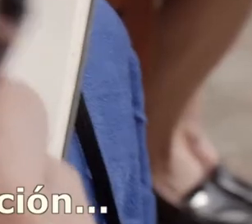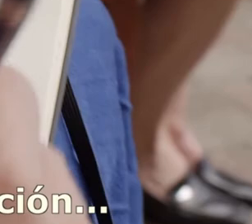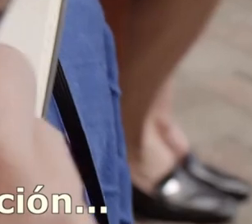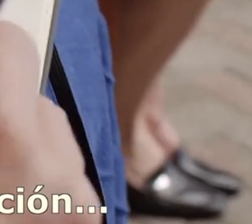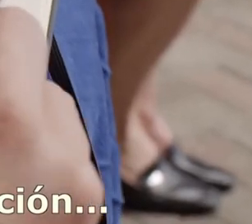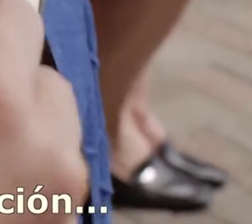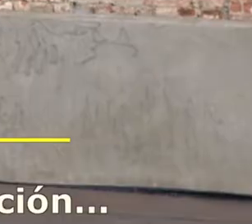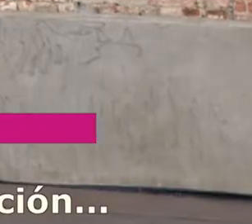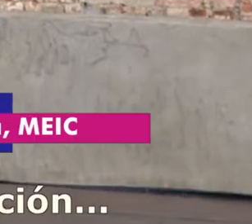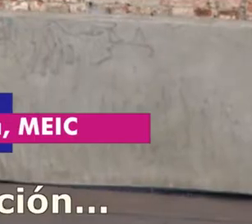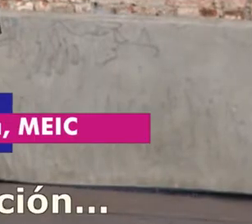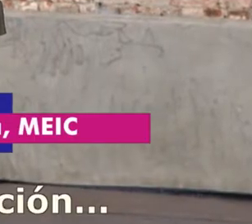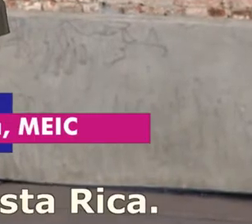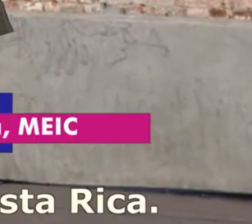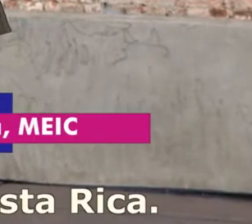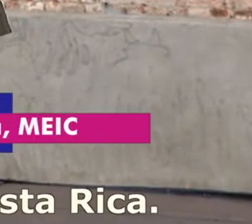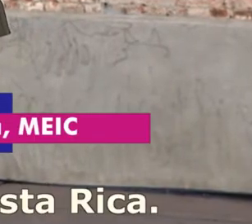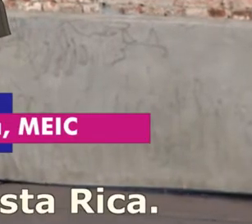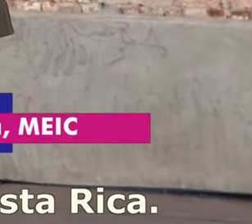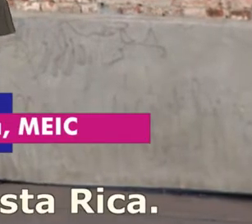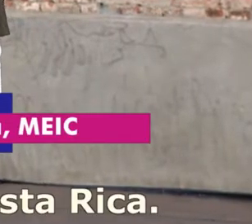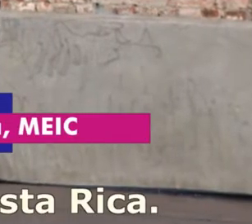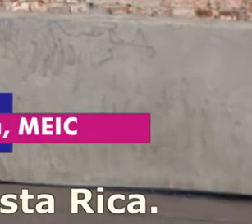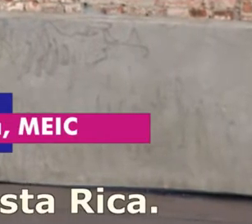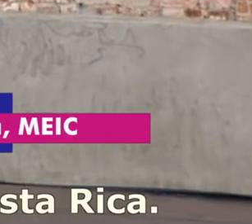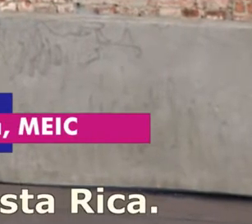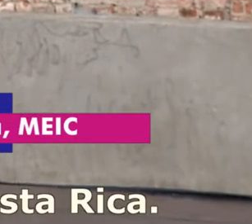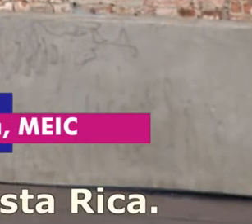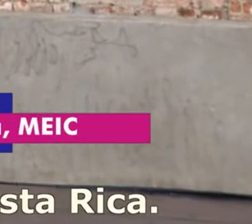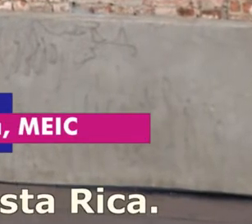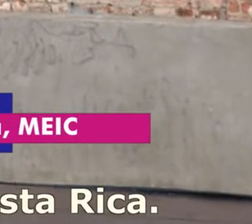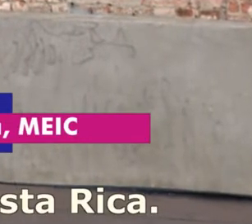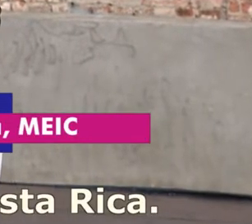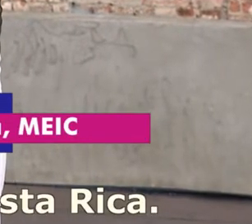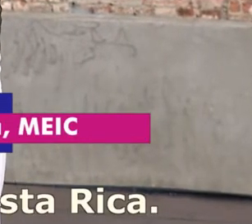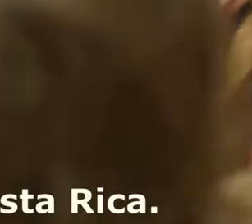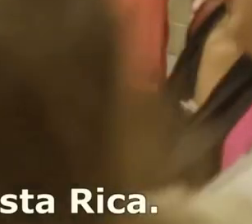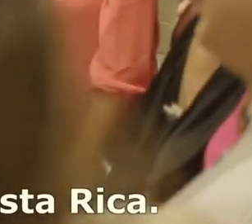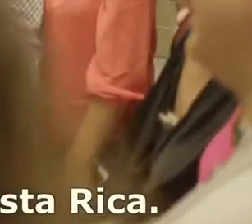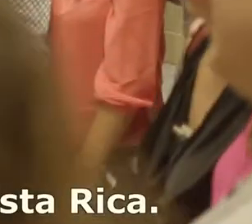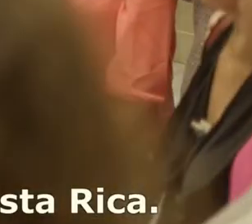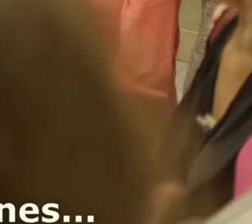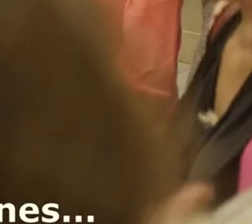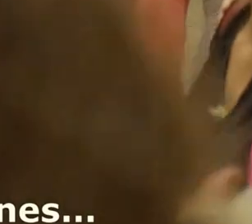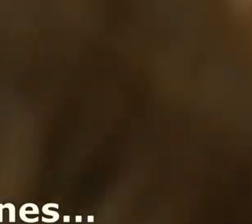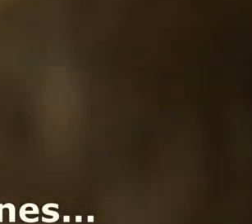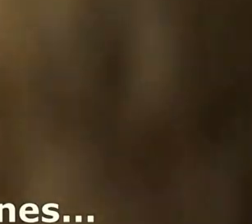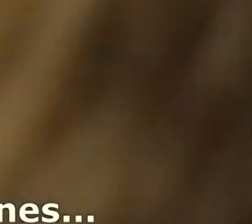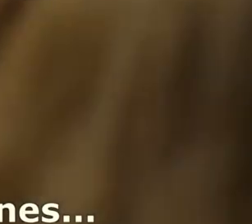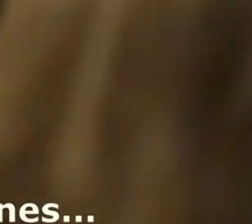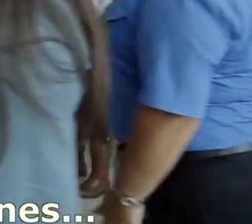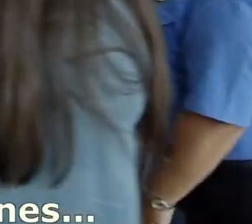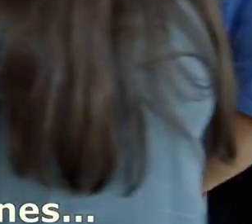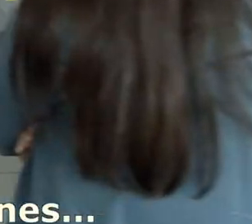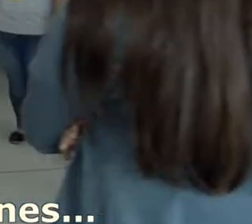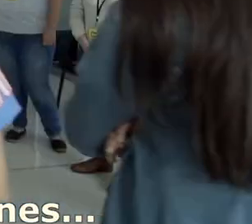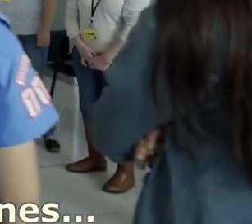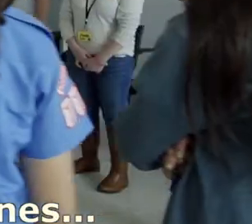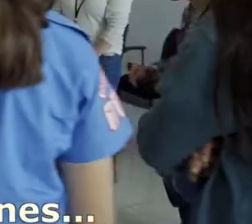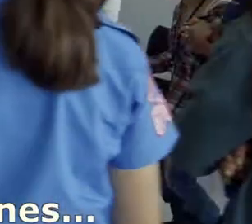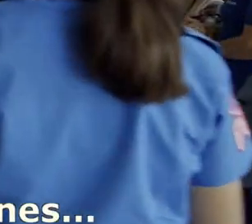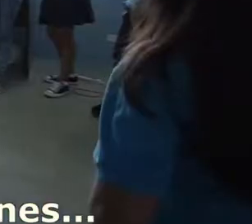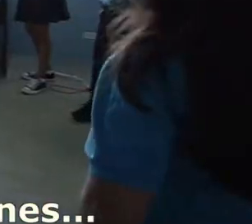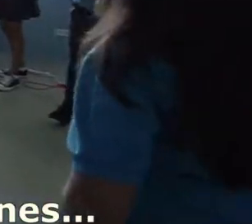Porque yo tengo la plena convicción de que sí podemos lograr una Costa Rica. Y en esa Costa Rica